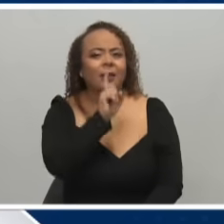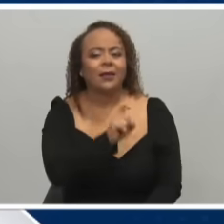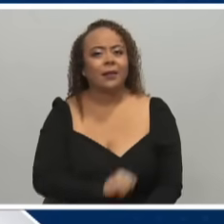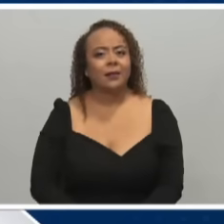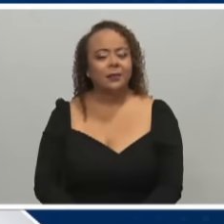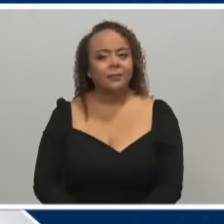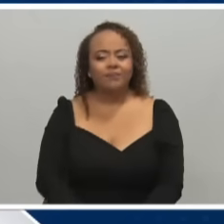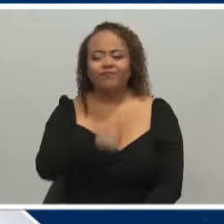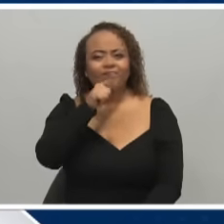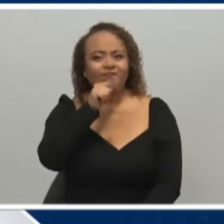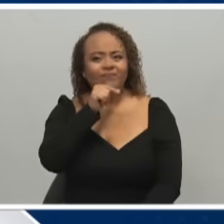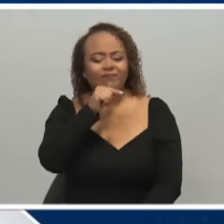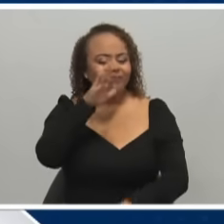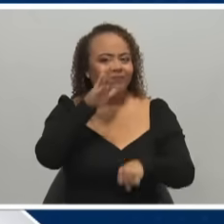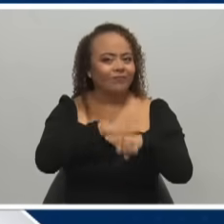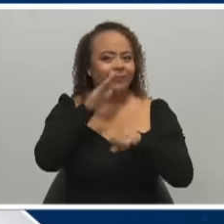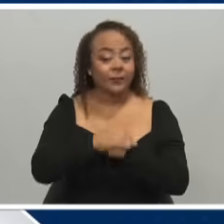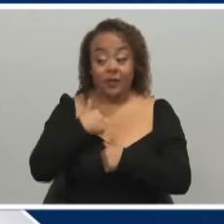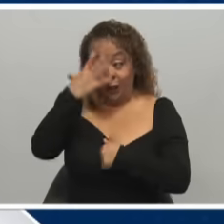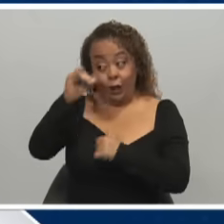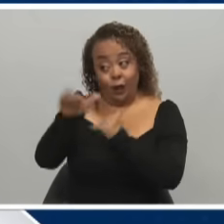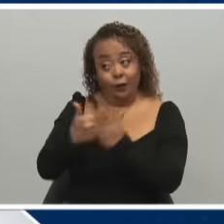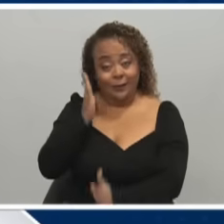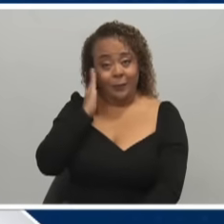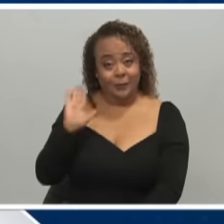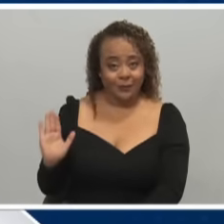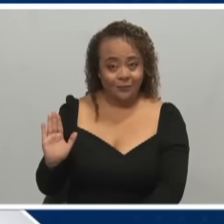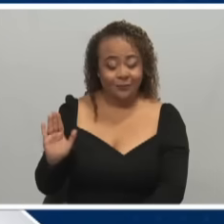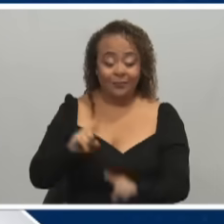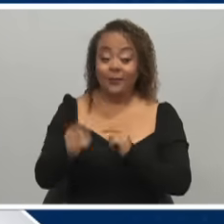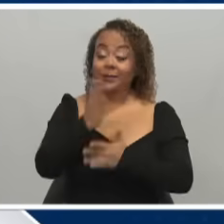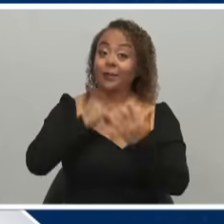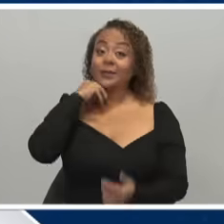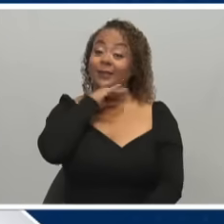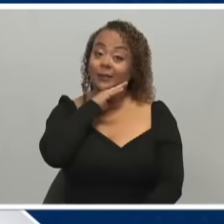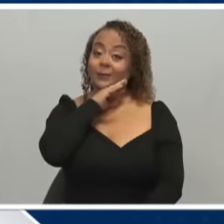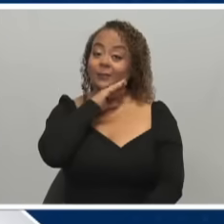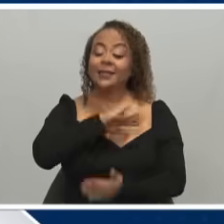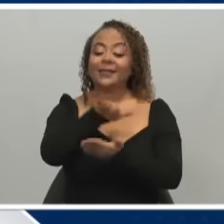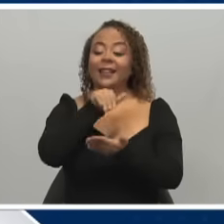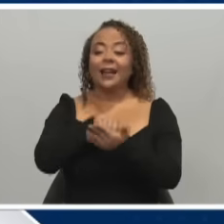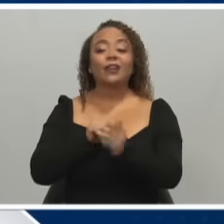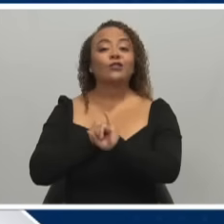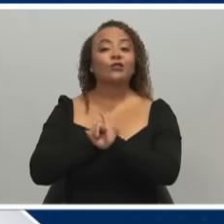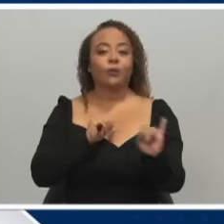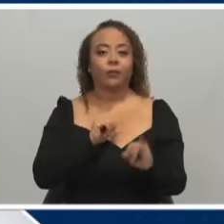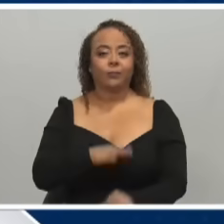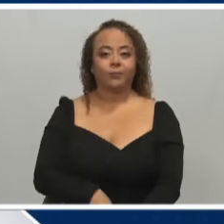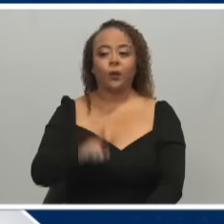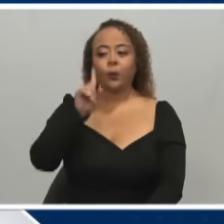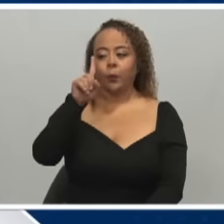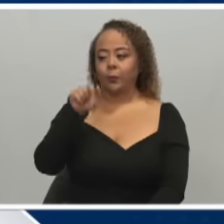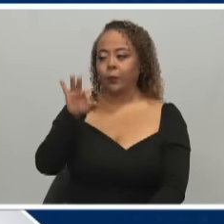es la fue la miopía yo creo que todos sabemos pero es algo extraño central Zurdo metro